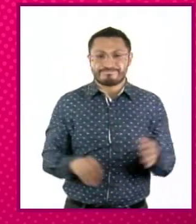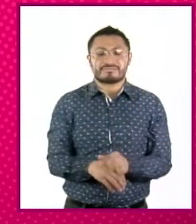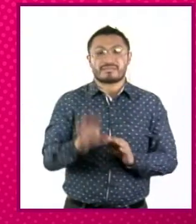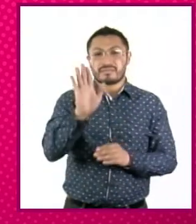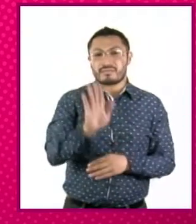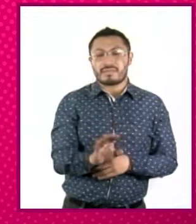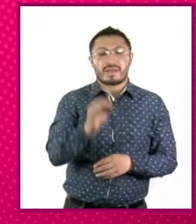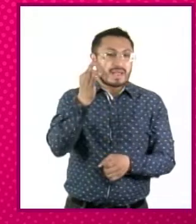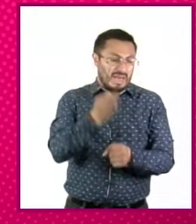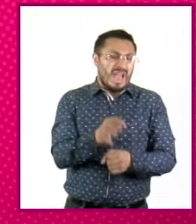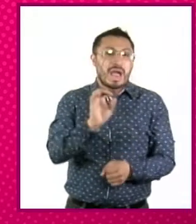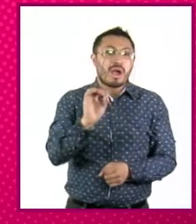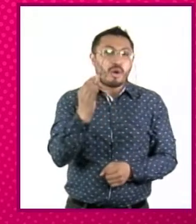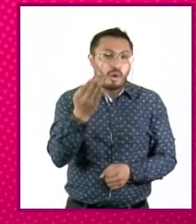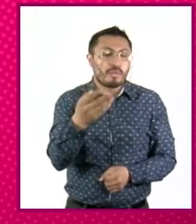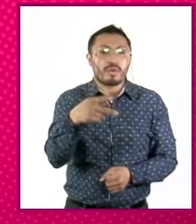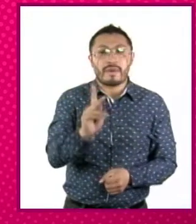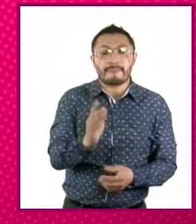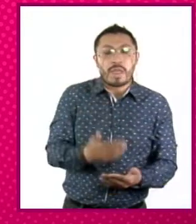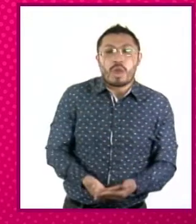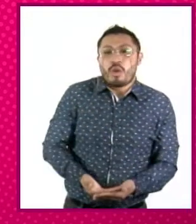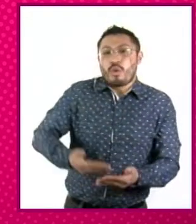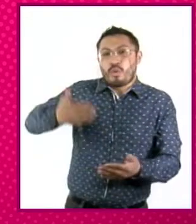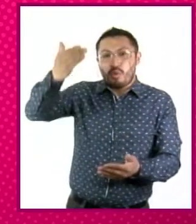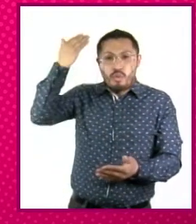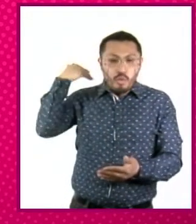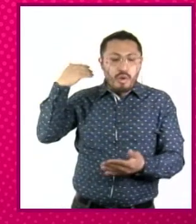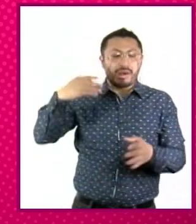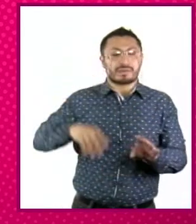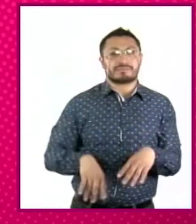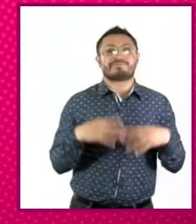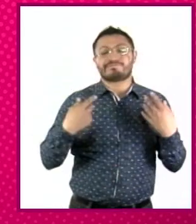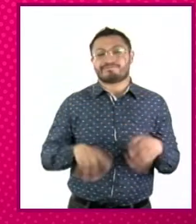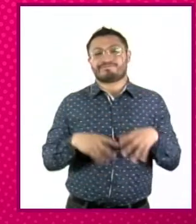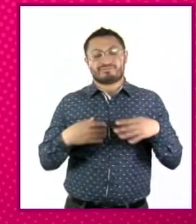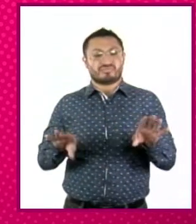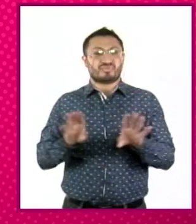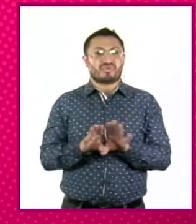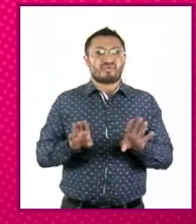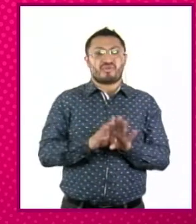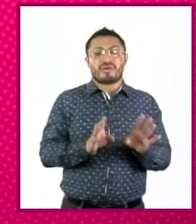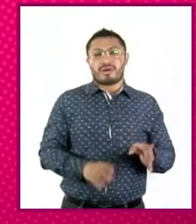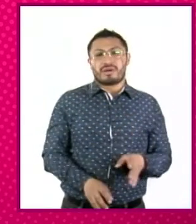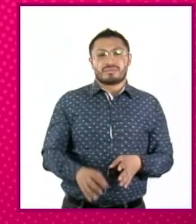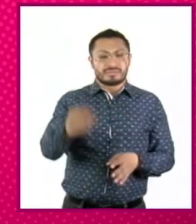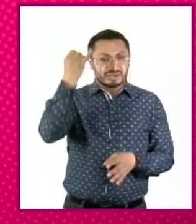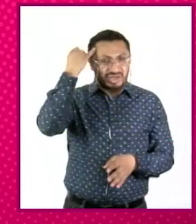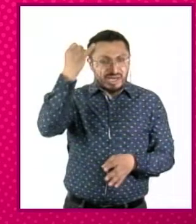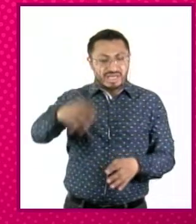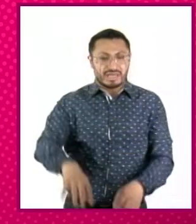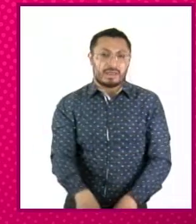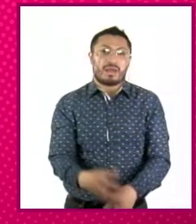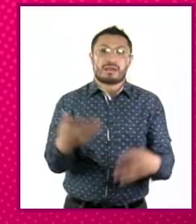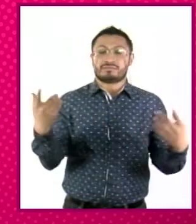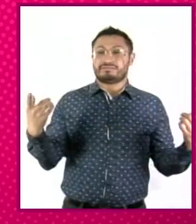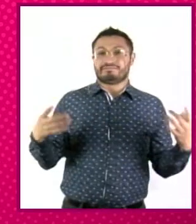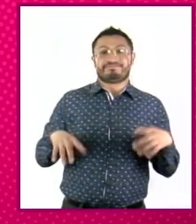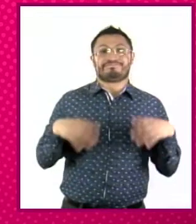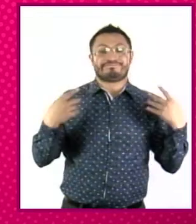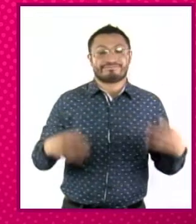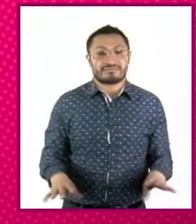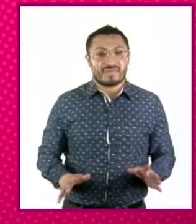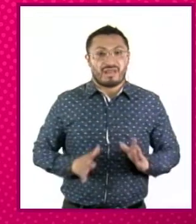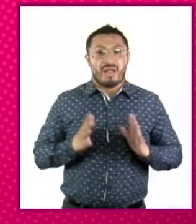en nuestros tiempos, pero en esa época fue un planteamiento completamente revolucionario que